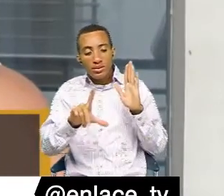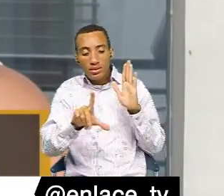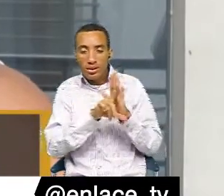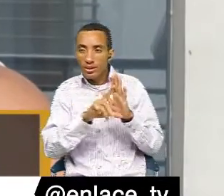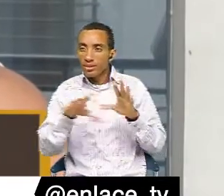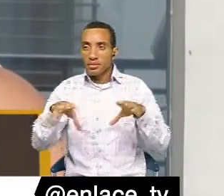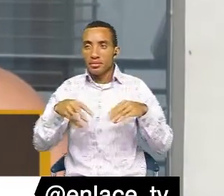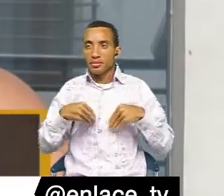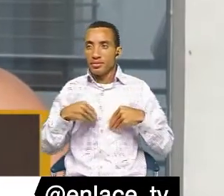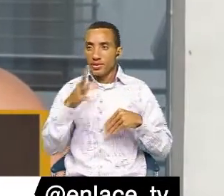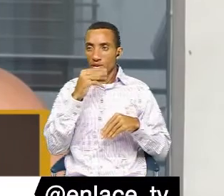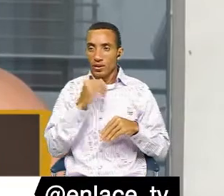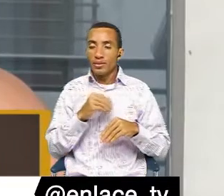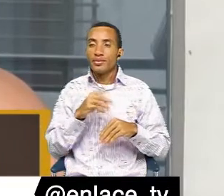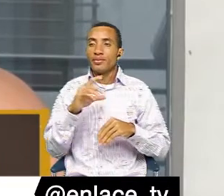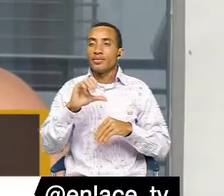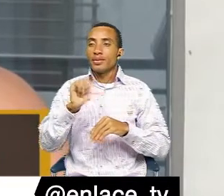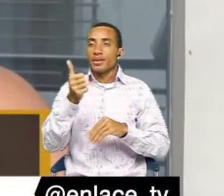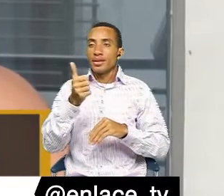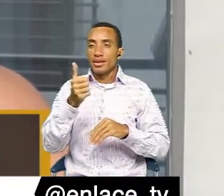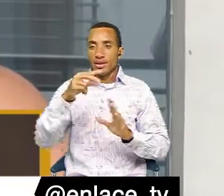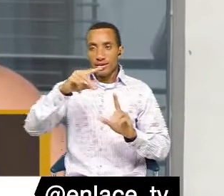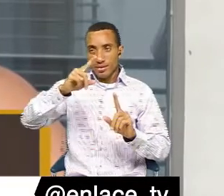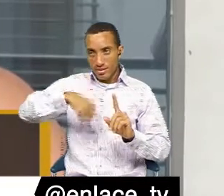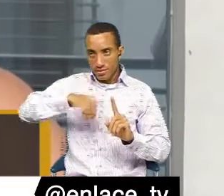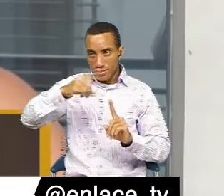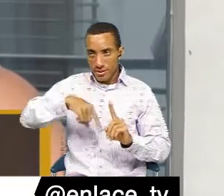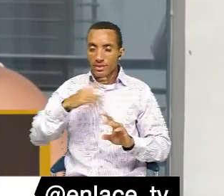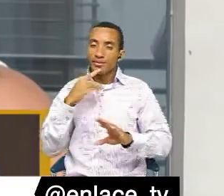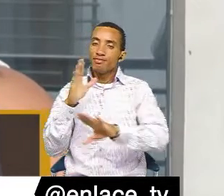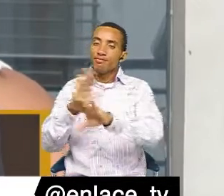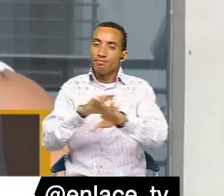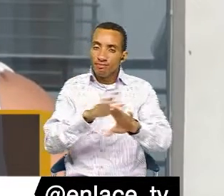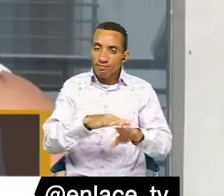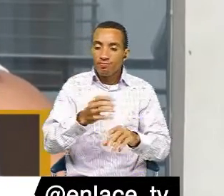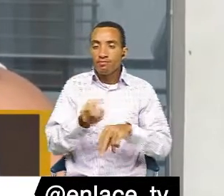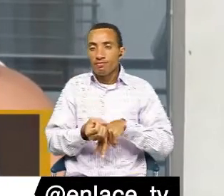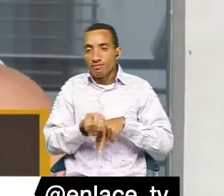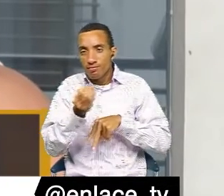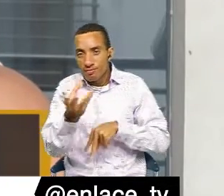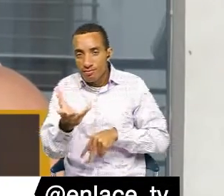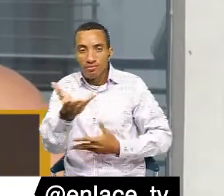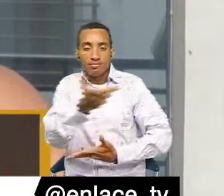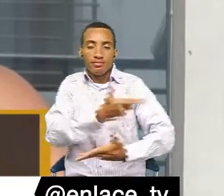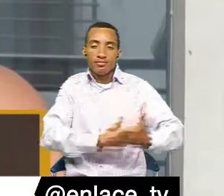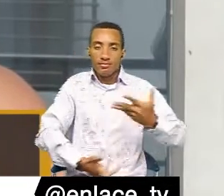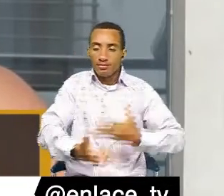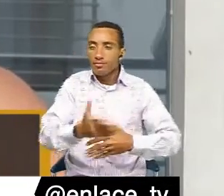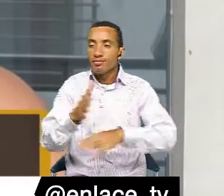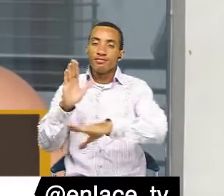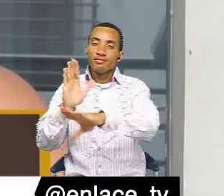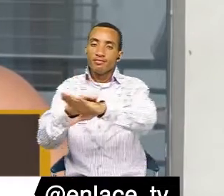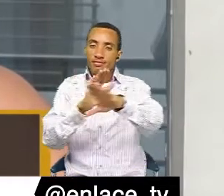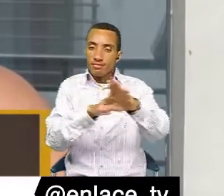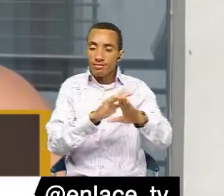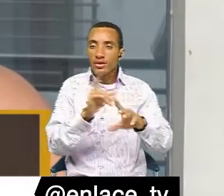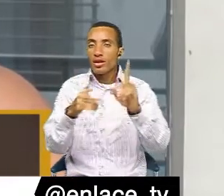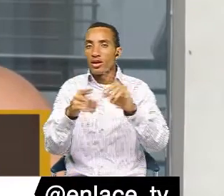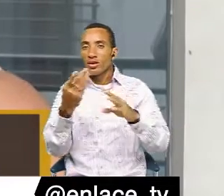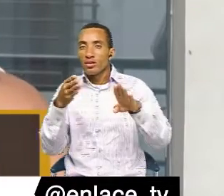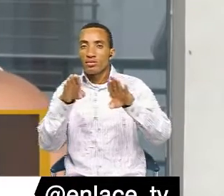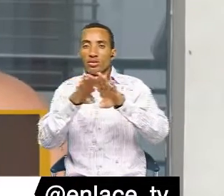10 meses de balance en el año en que se ha hecho pedagogía, socialización, se han hecho algunos cierres temporales